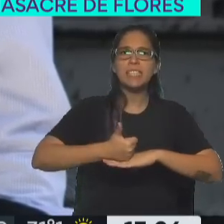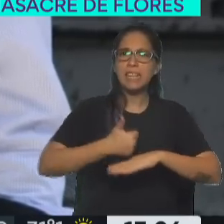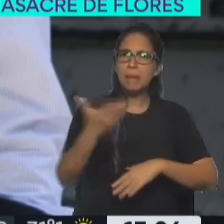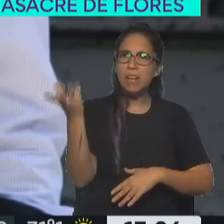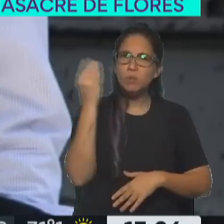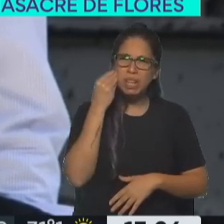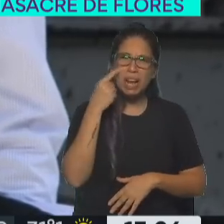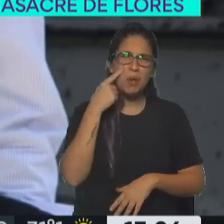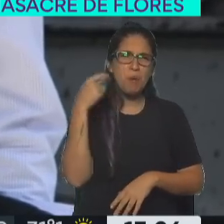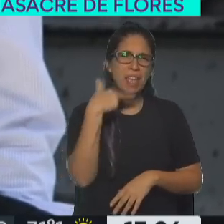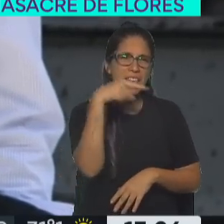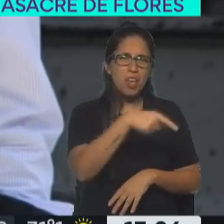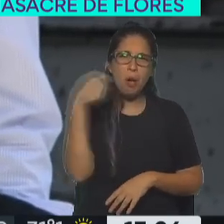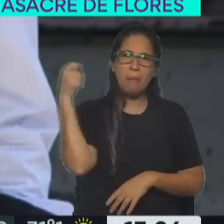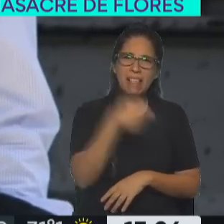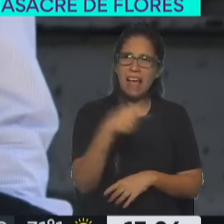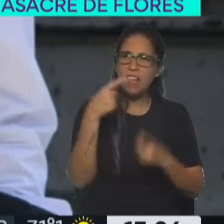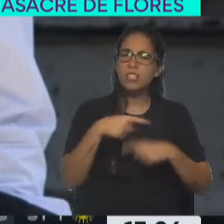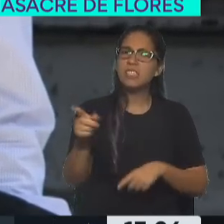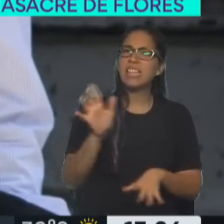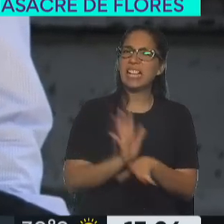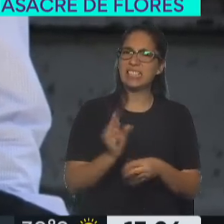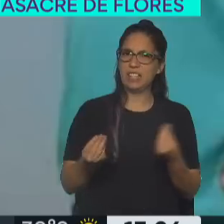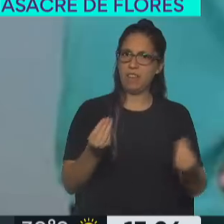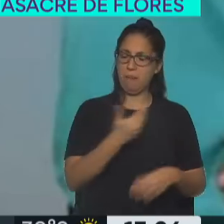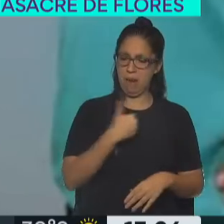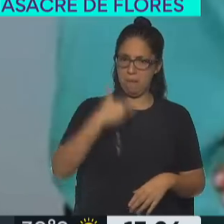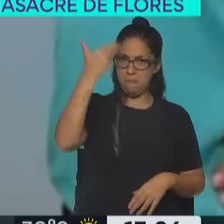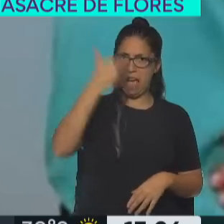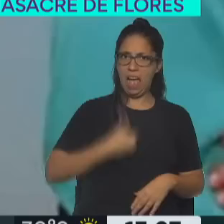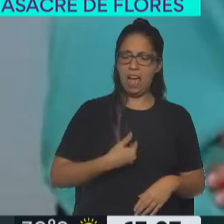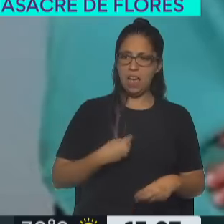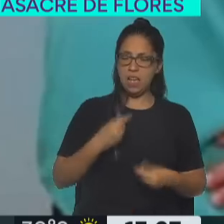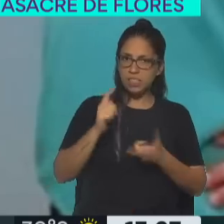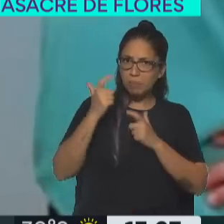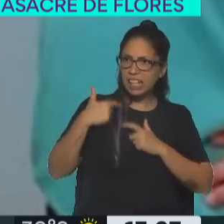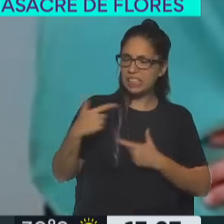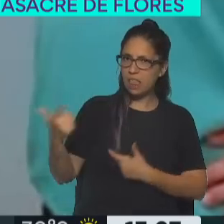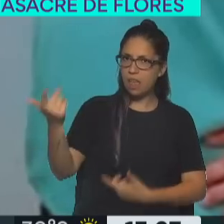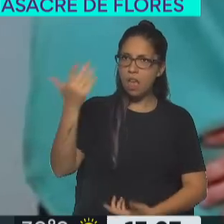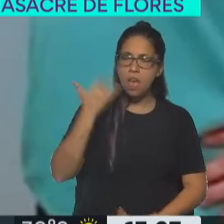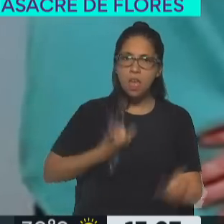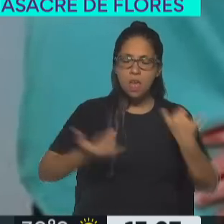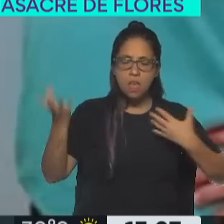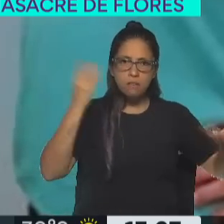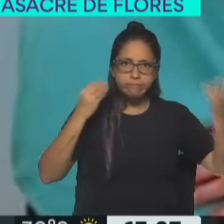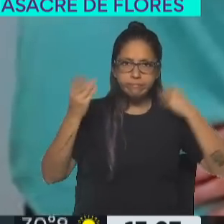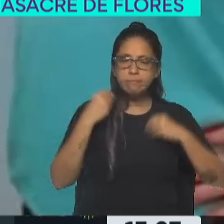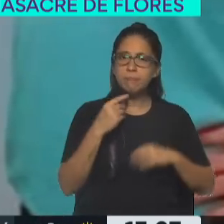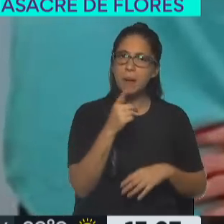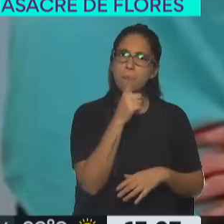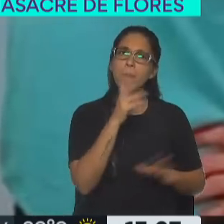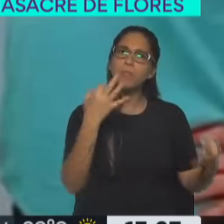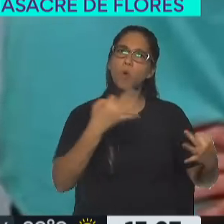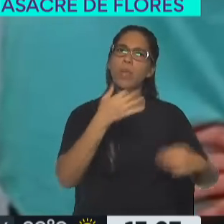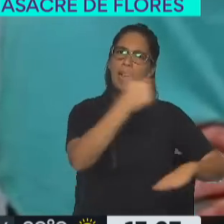cómo mataron a su propio hijo? ¿Qué significa, digamos, para una mamá pasar por eso? Me parece muy bien que